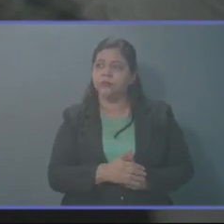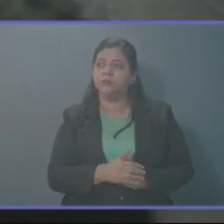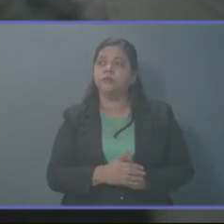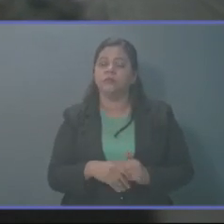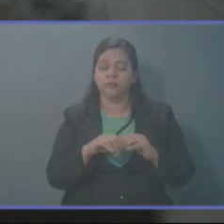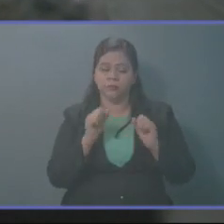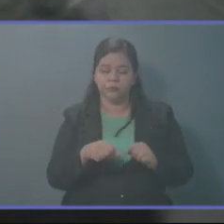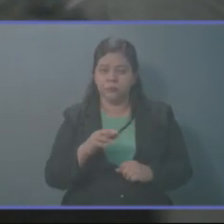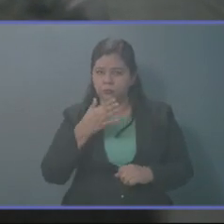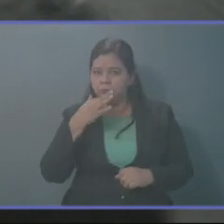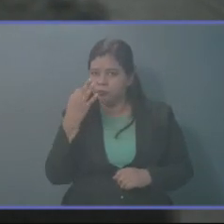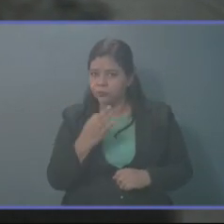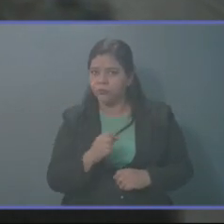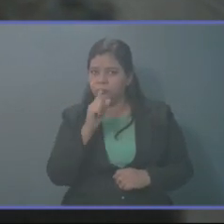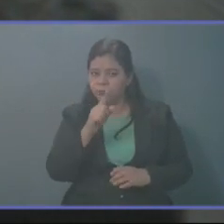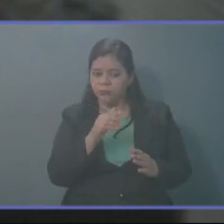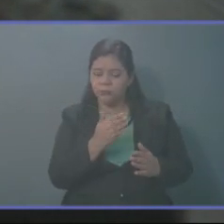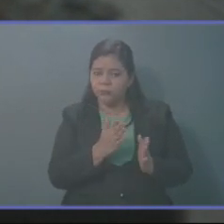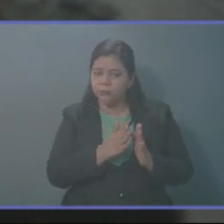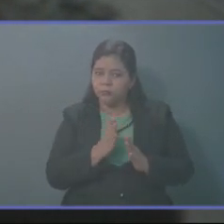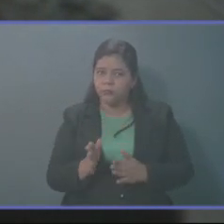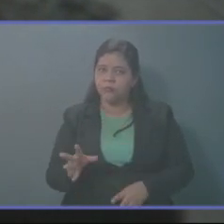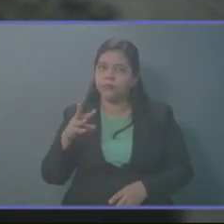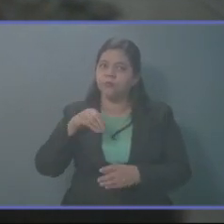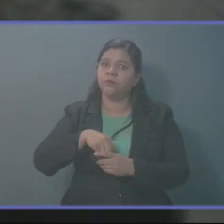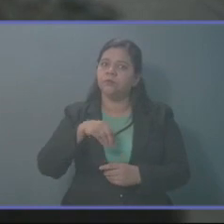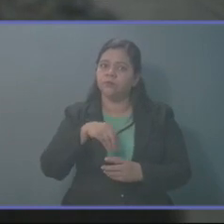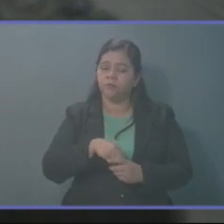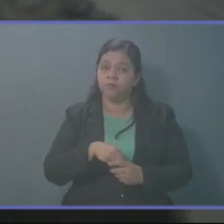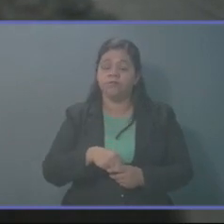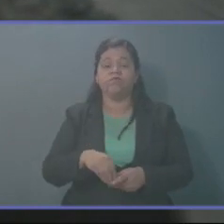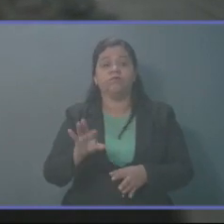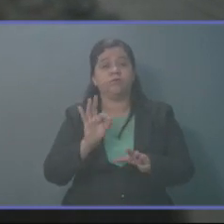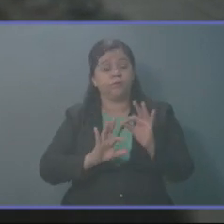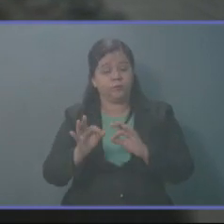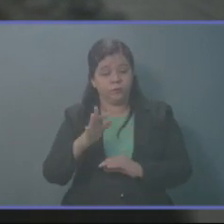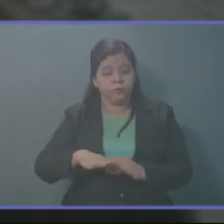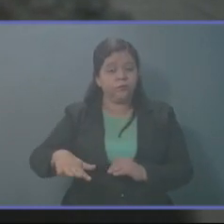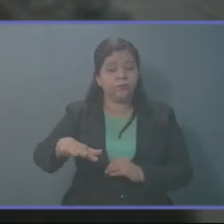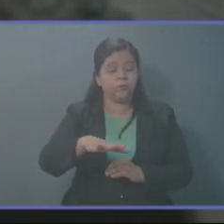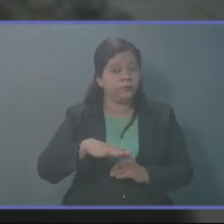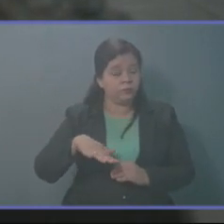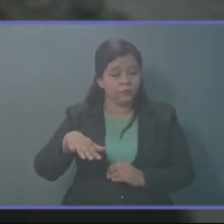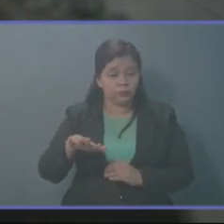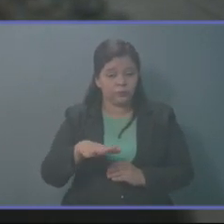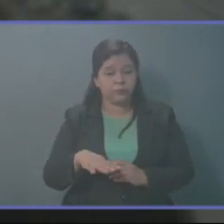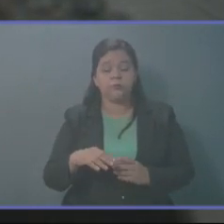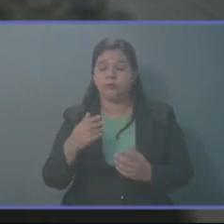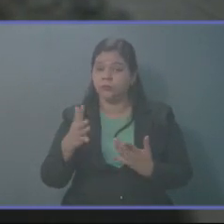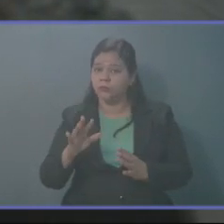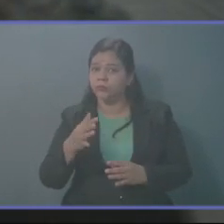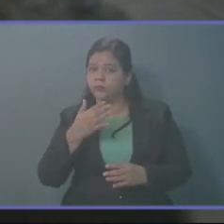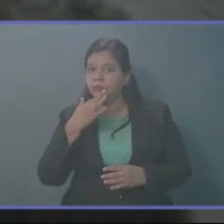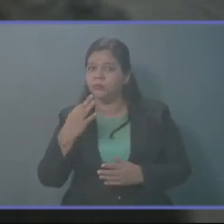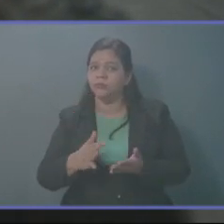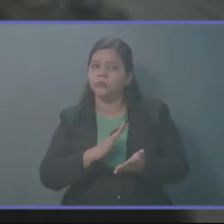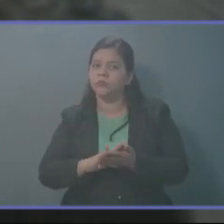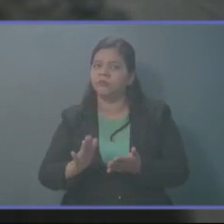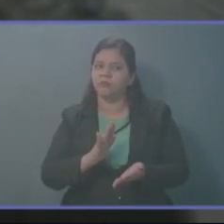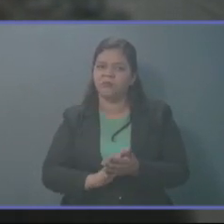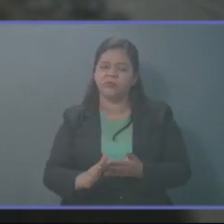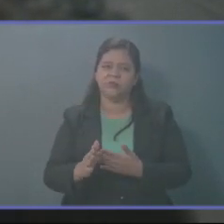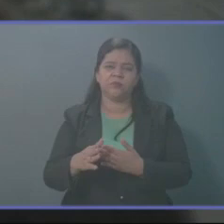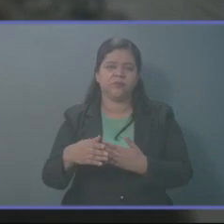estructurar un verdadero plan de austeridad, tocar aquellos rubros que son gastos superfluos y que en el marco de